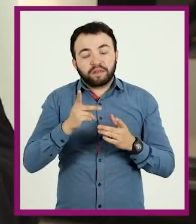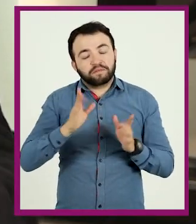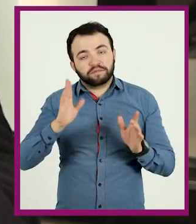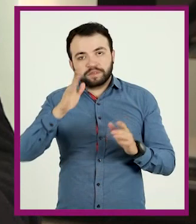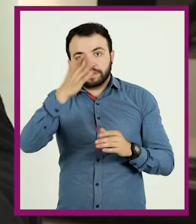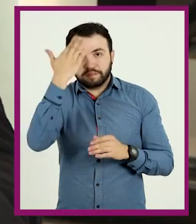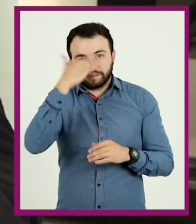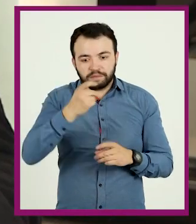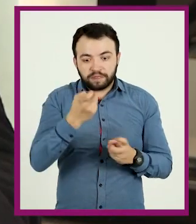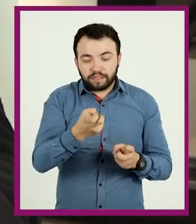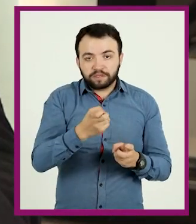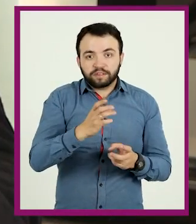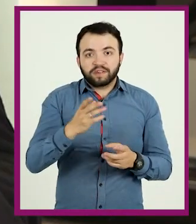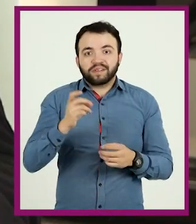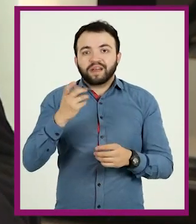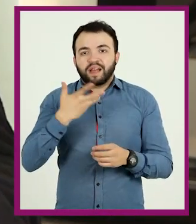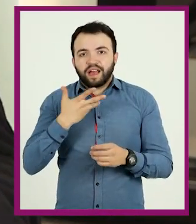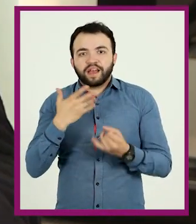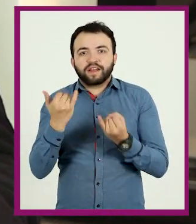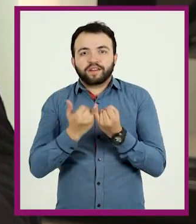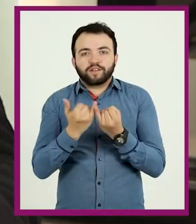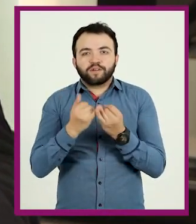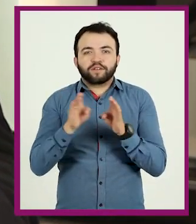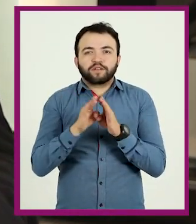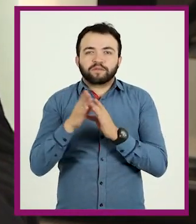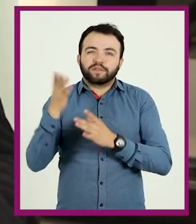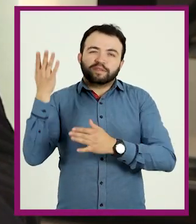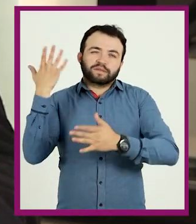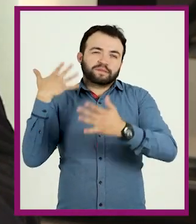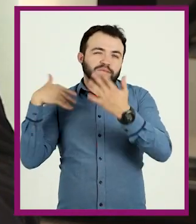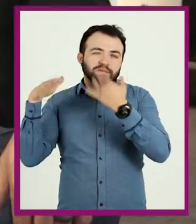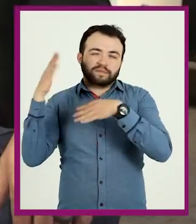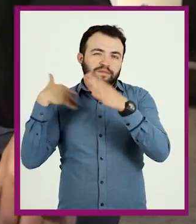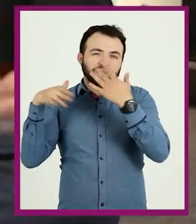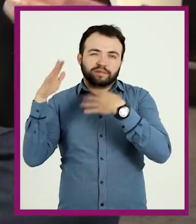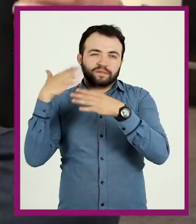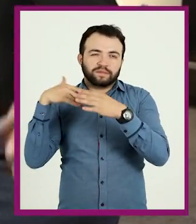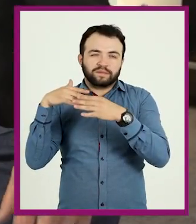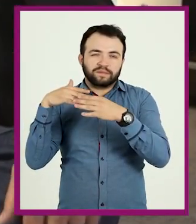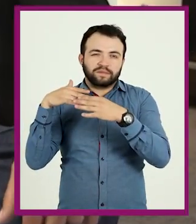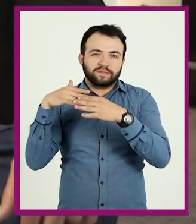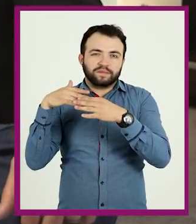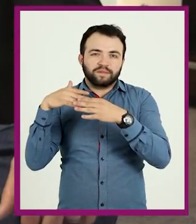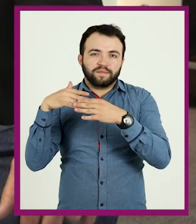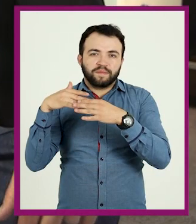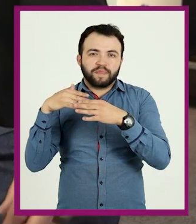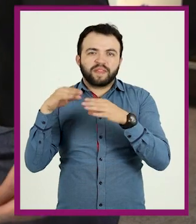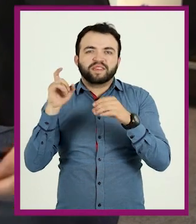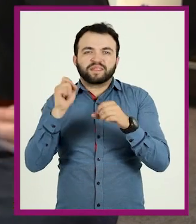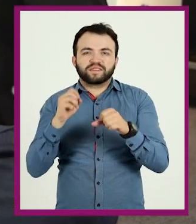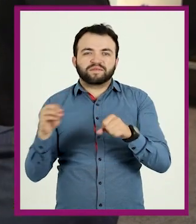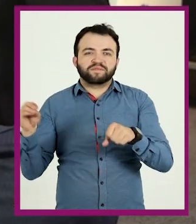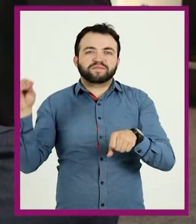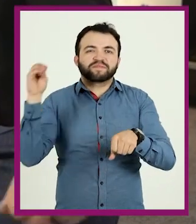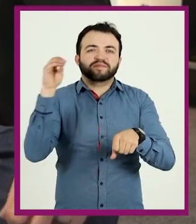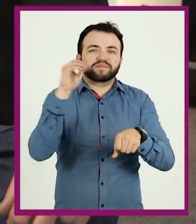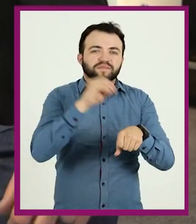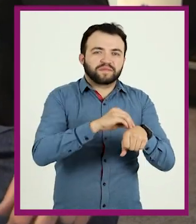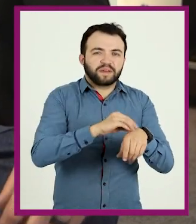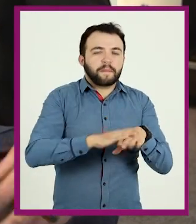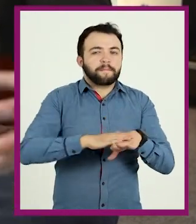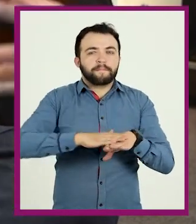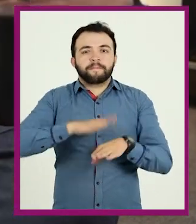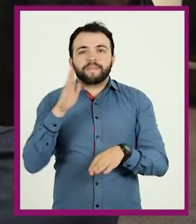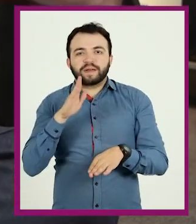las orquestas de la música clásica occidental en el siglo XX, y alguien que fue influida por esta música